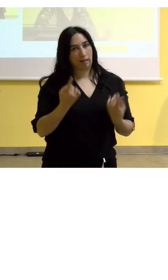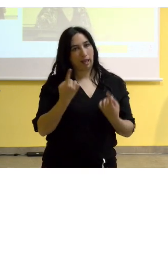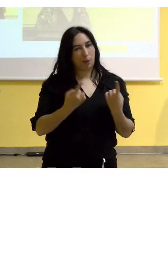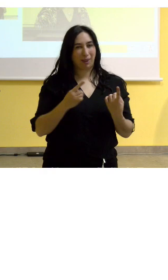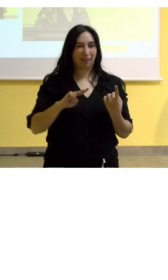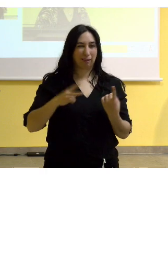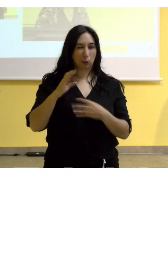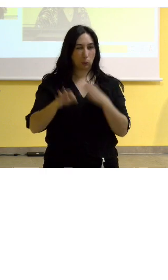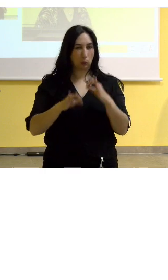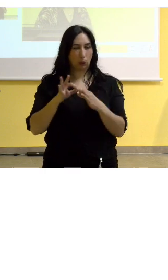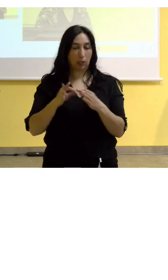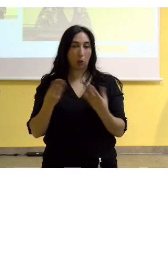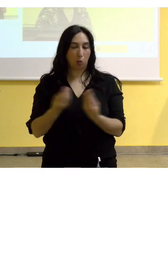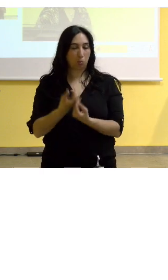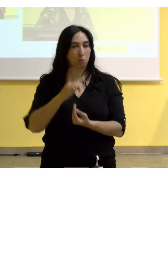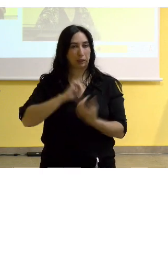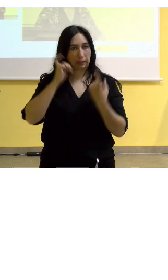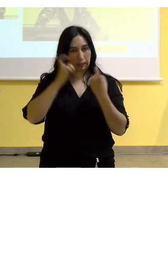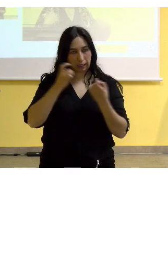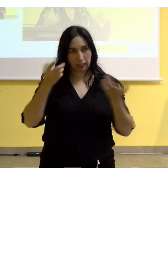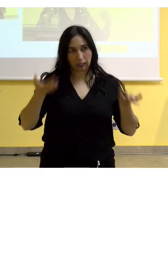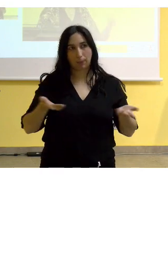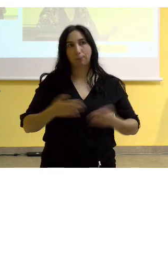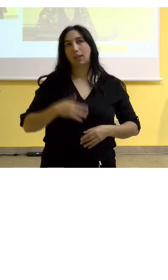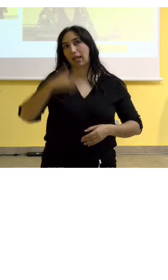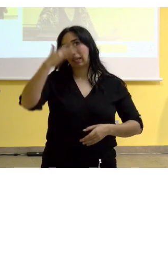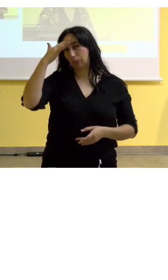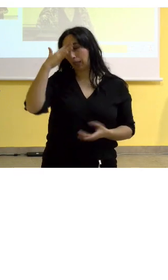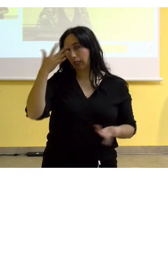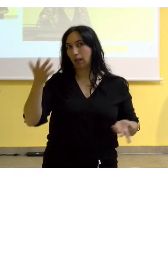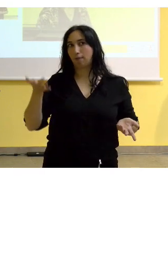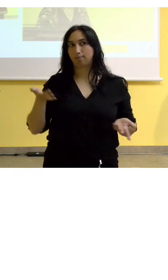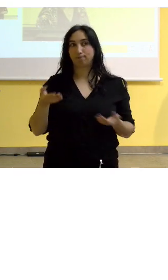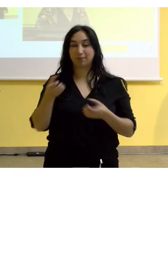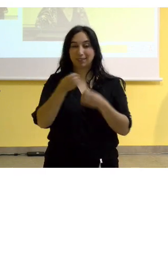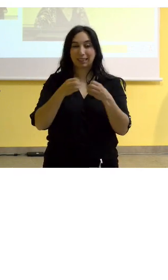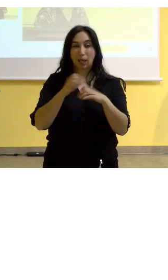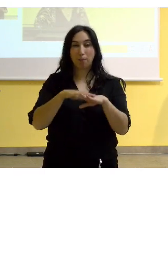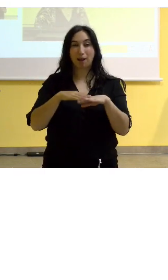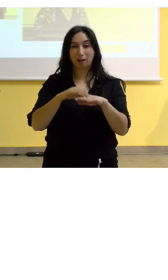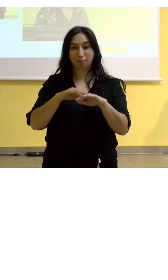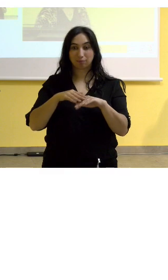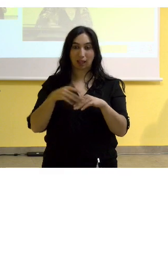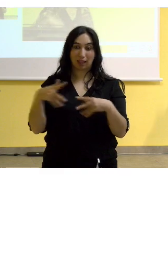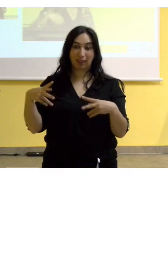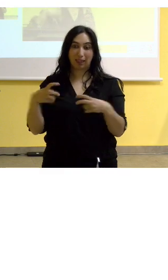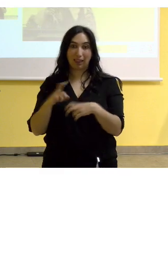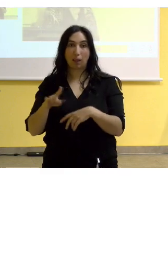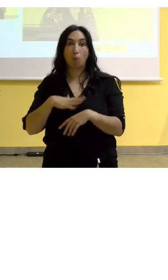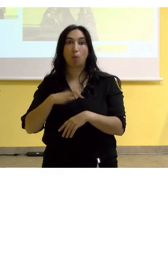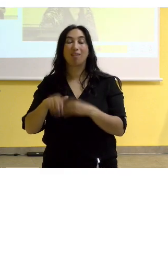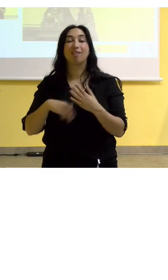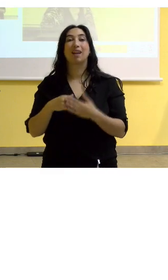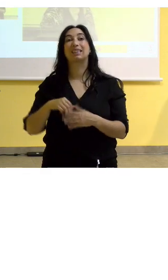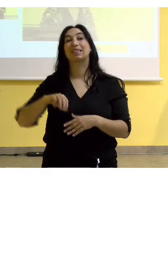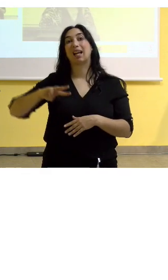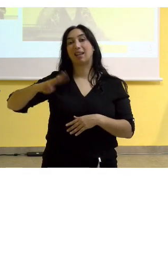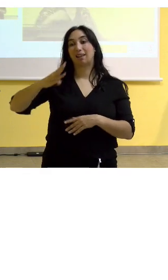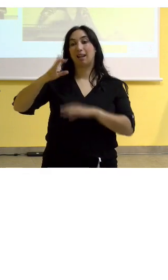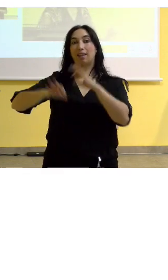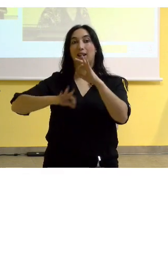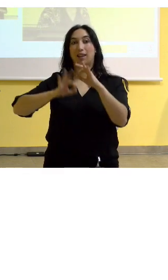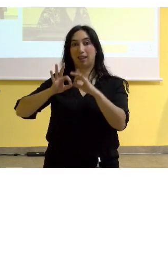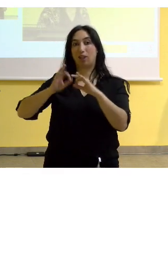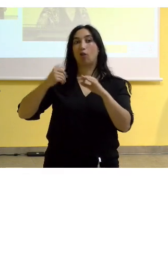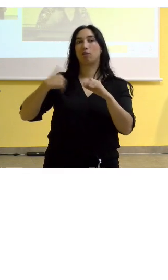un segundo ciclo con nosotros, imaginaros que tampoco tienen embriones para transferir, pues se podría hacer incluso un tercer ciclo cambiando el